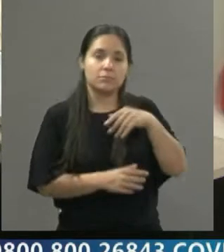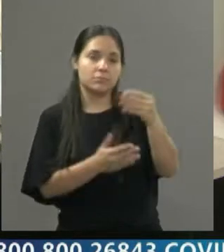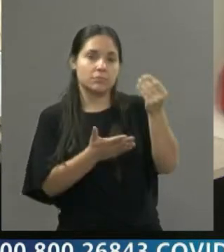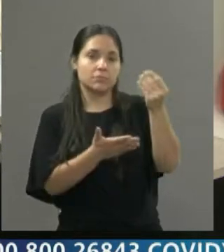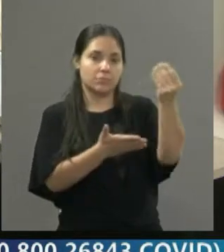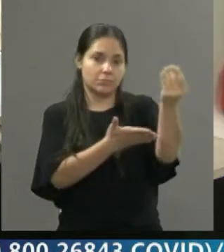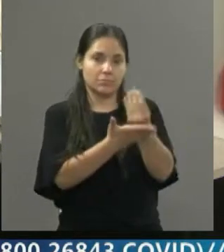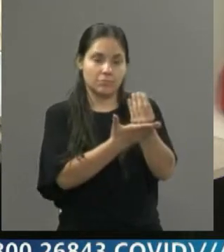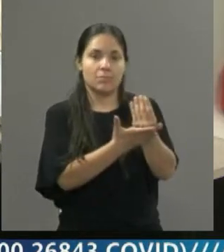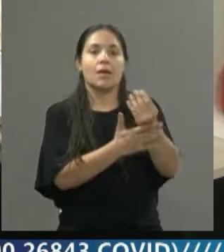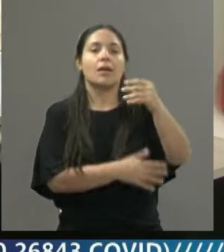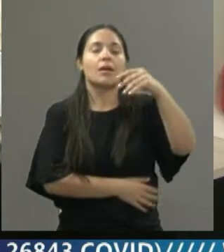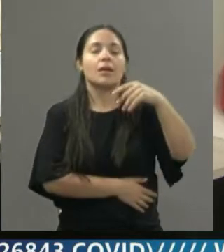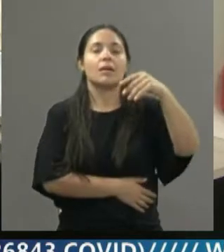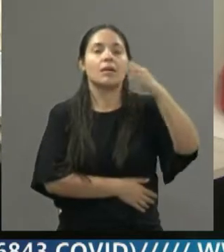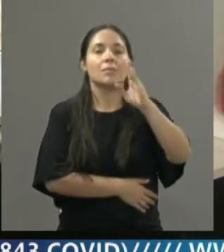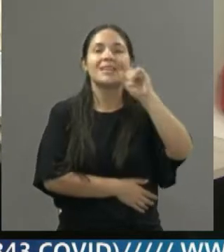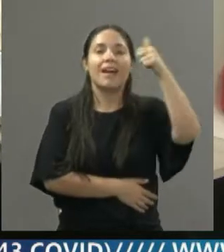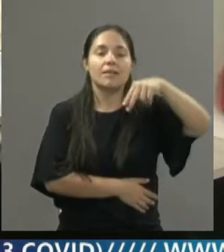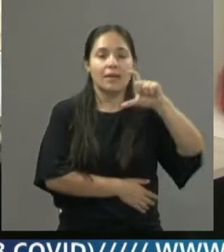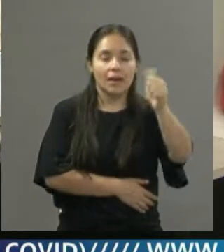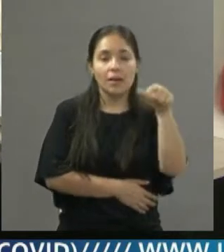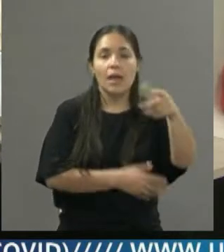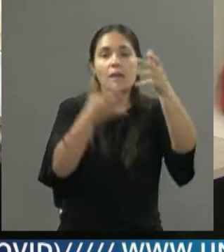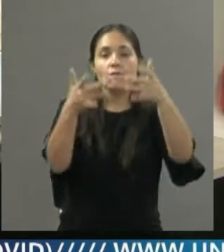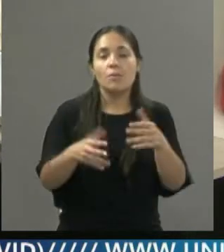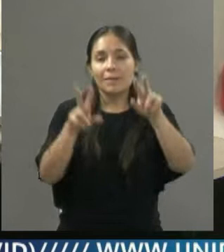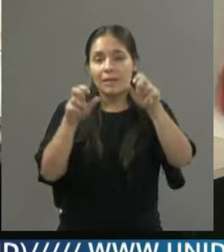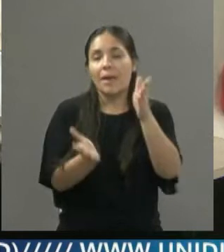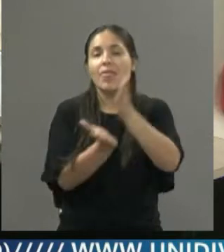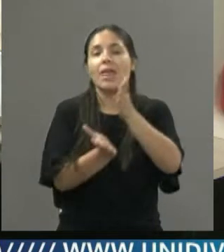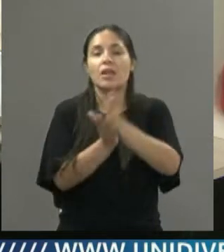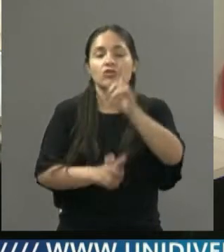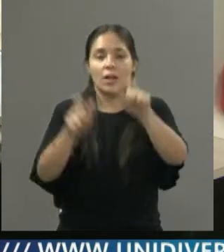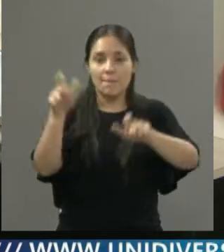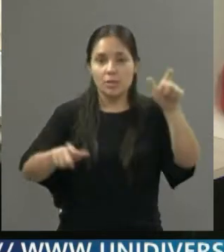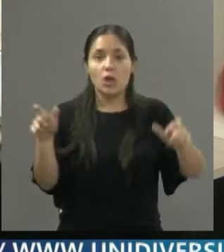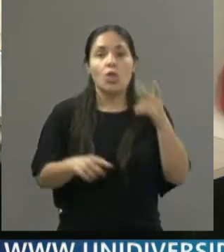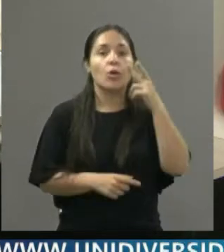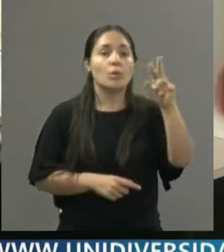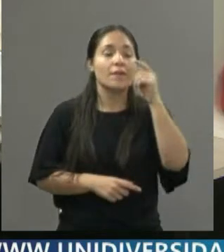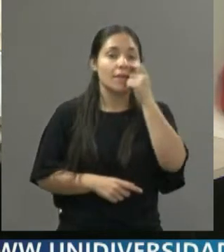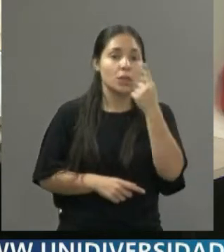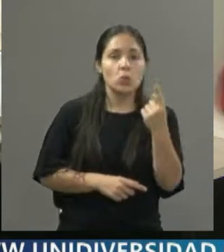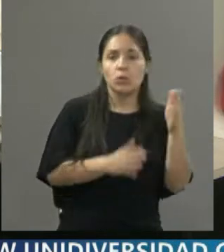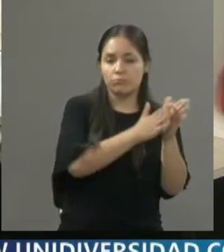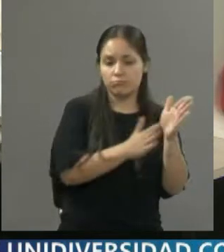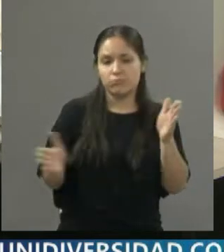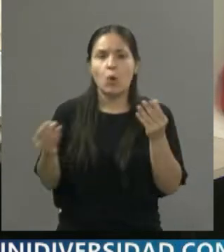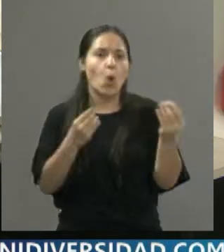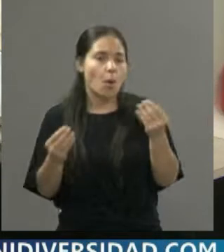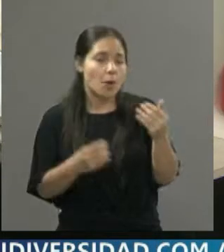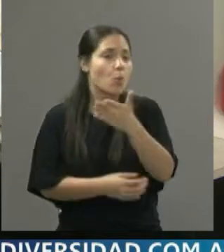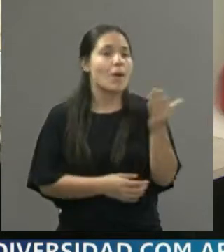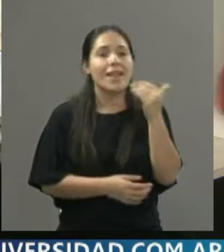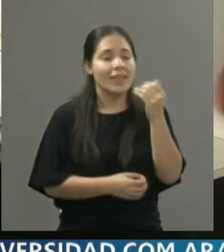que consideramos importante de la situación de los derechos humanos en Mendoza y lo que ha dejado este año, el 2021, Claudia. Así que la podemos saludar.